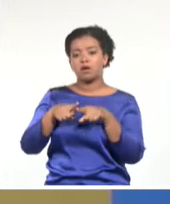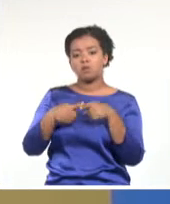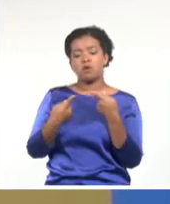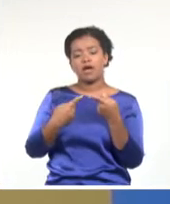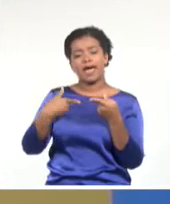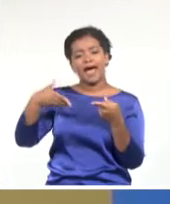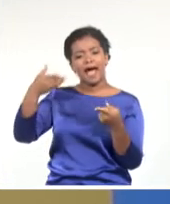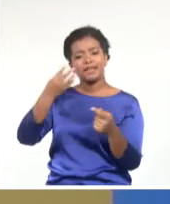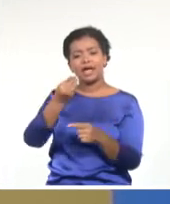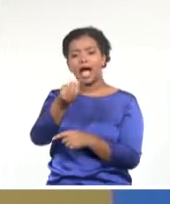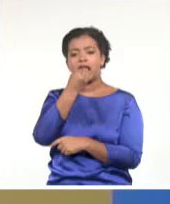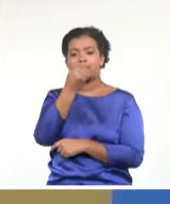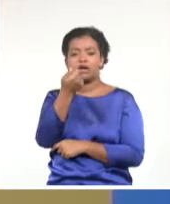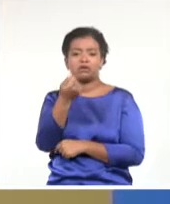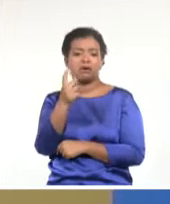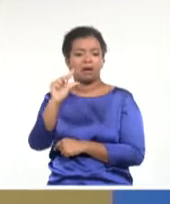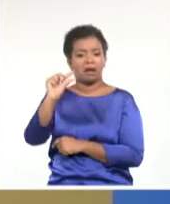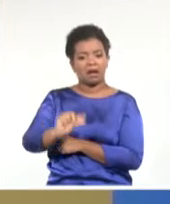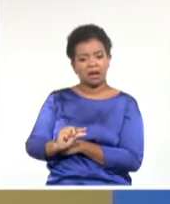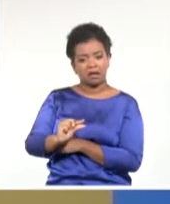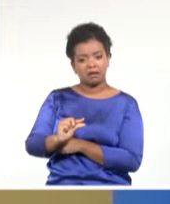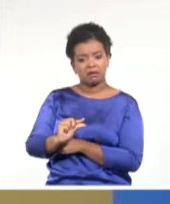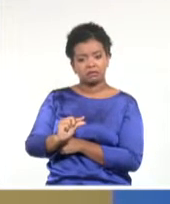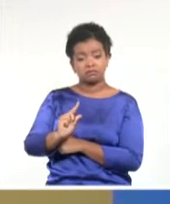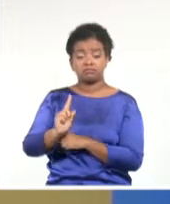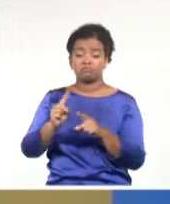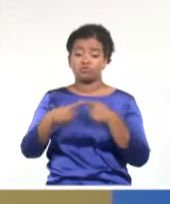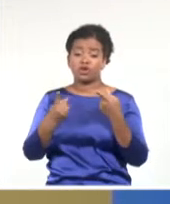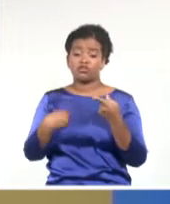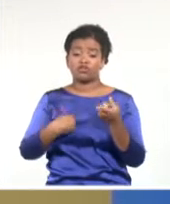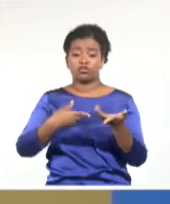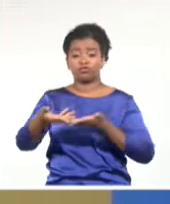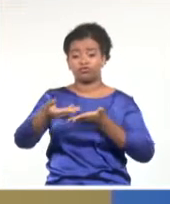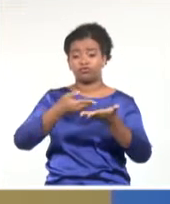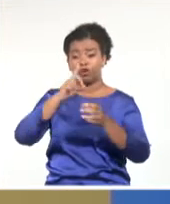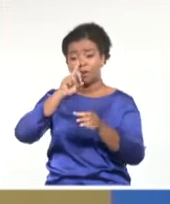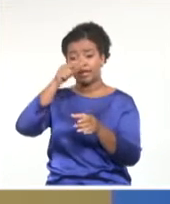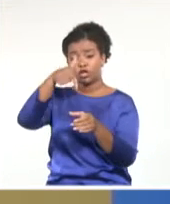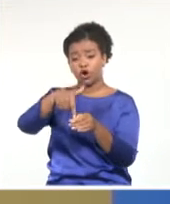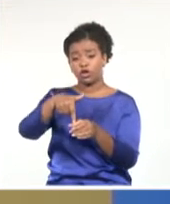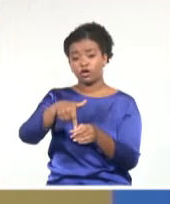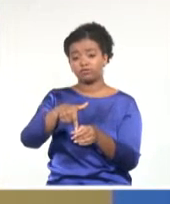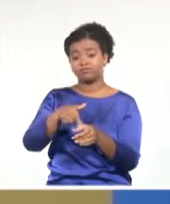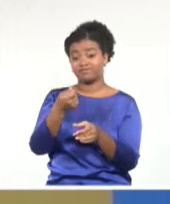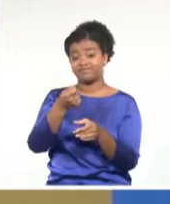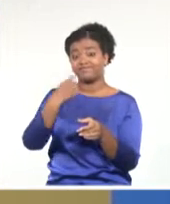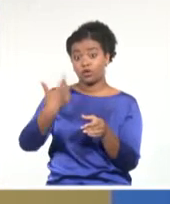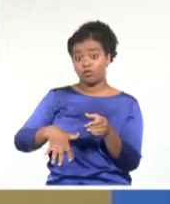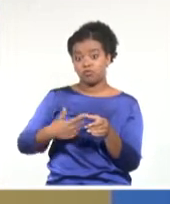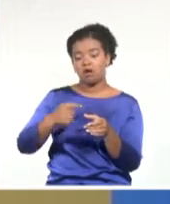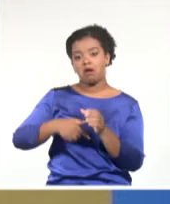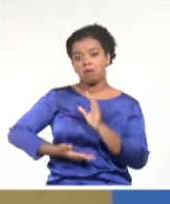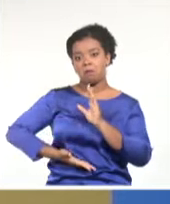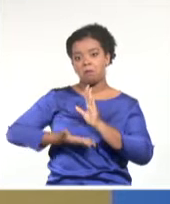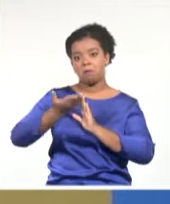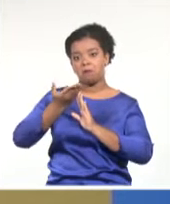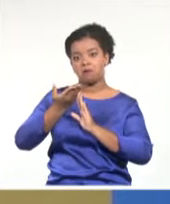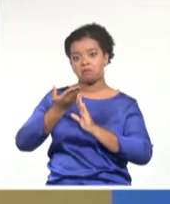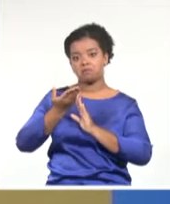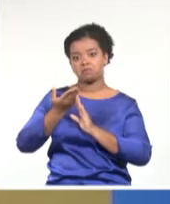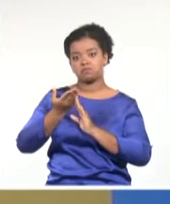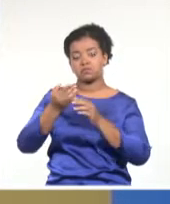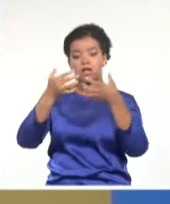baratos para nosotros, exportadores de petróleo y de carbón en épocas de altos precios, era preferible importarlos